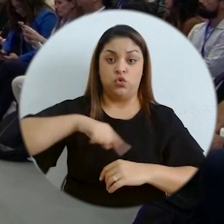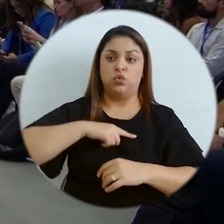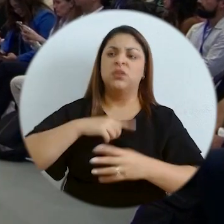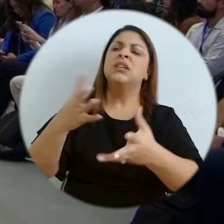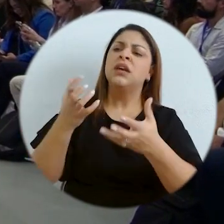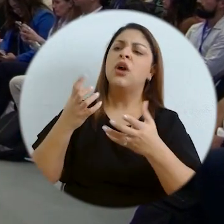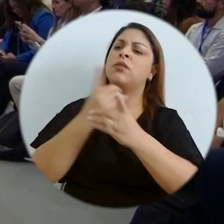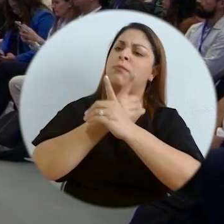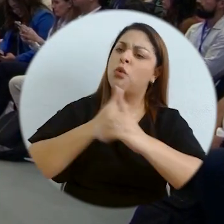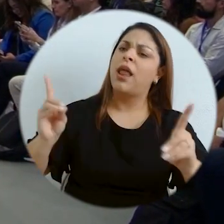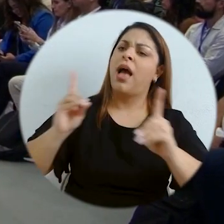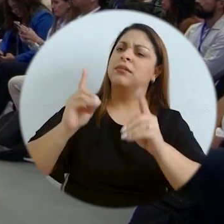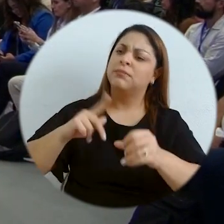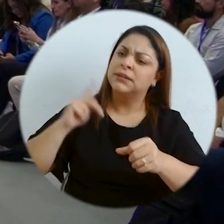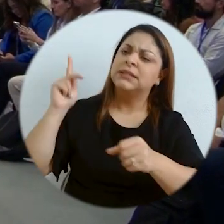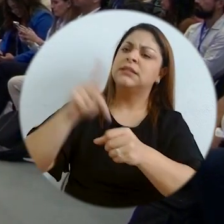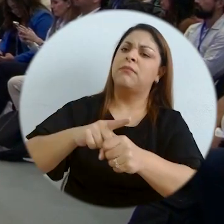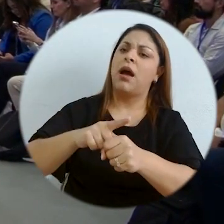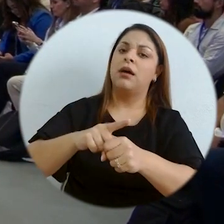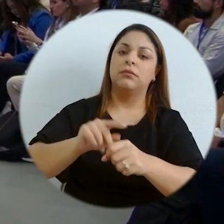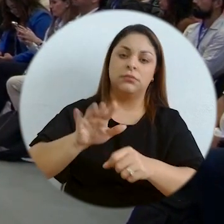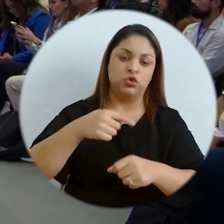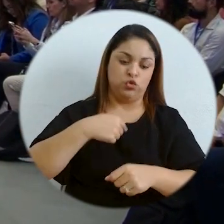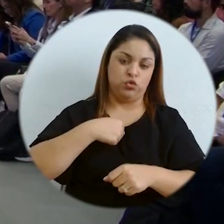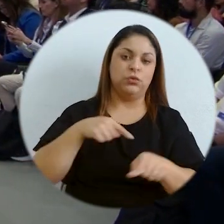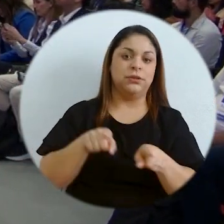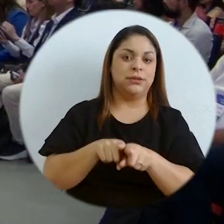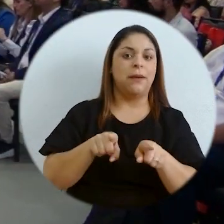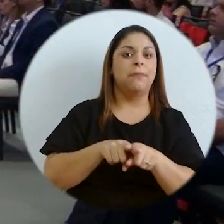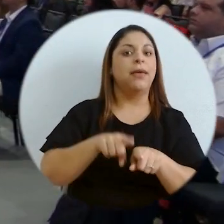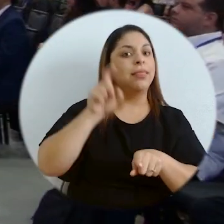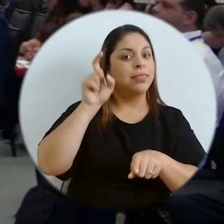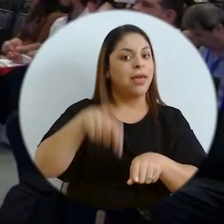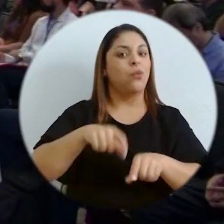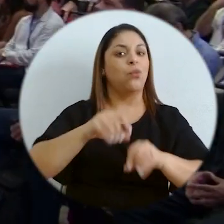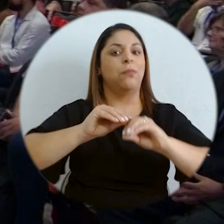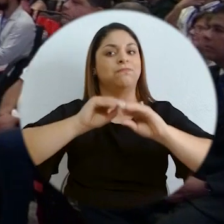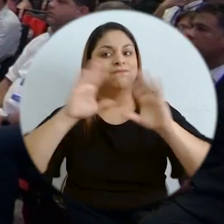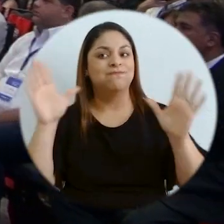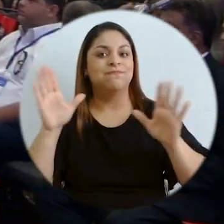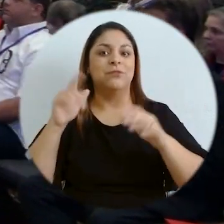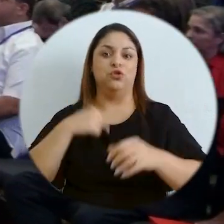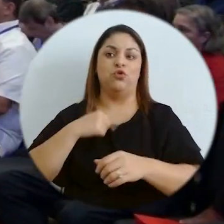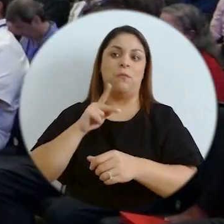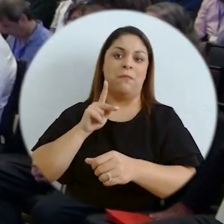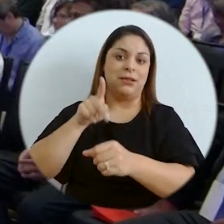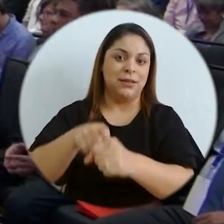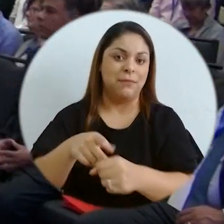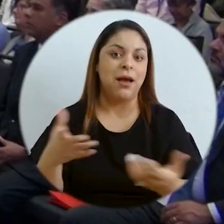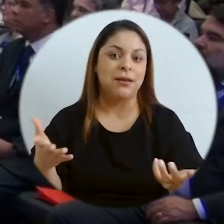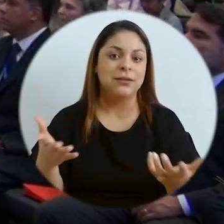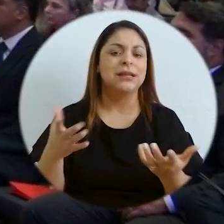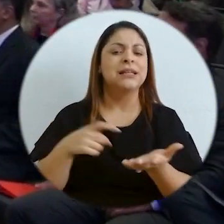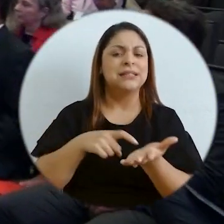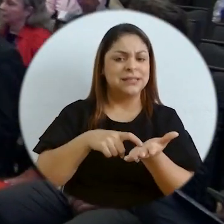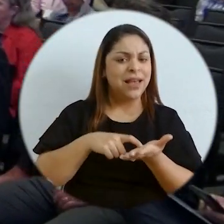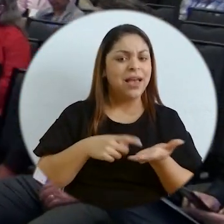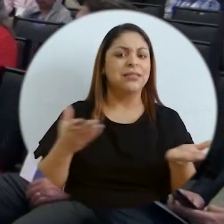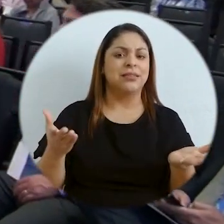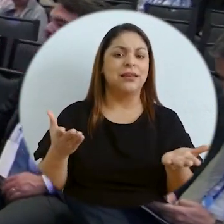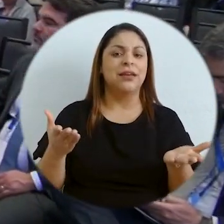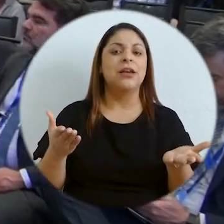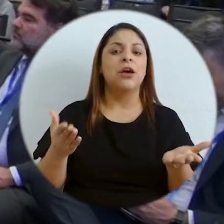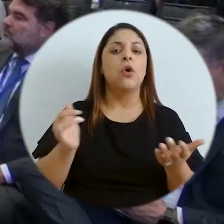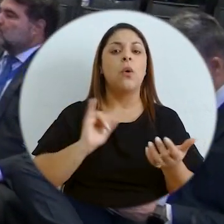ser democráticos, participativos, tenemos que rendir cuentas y tenemos que ser exigentes con lo que hacemos. Entonces,